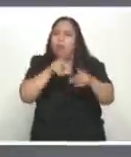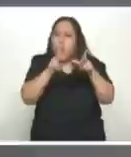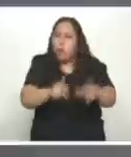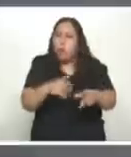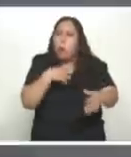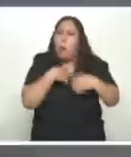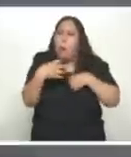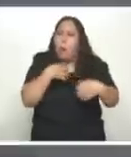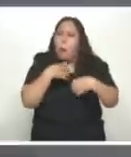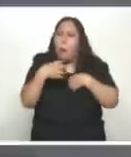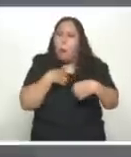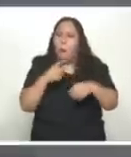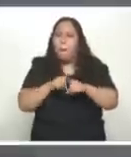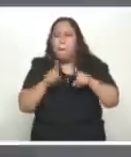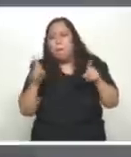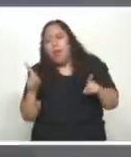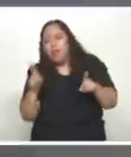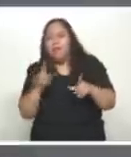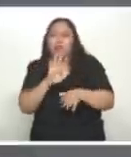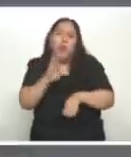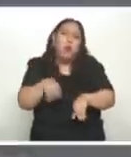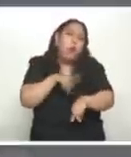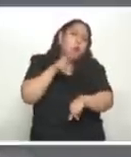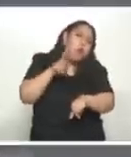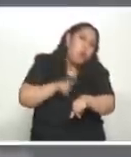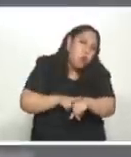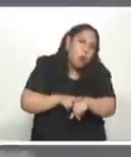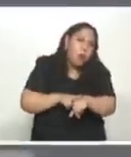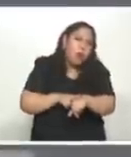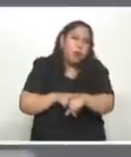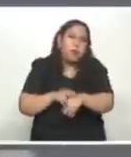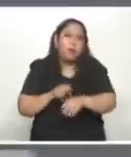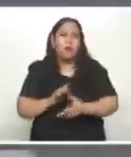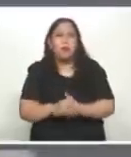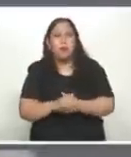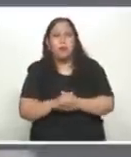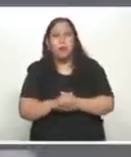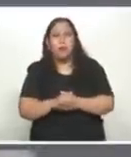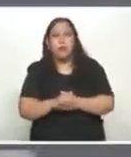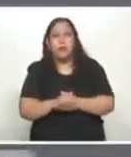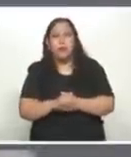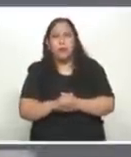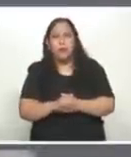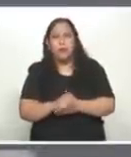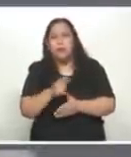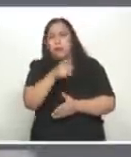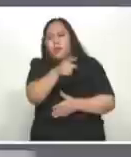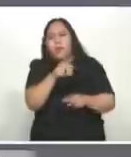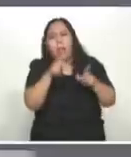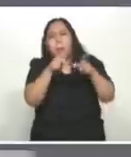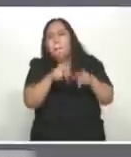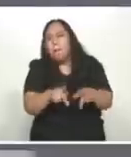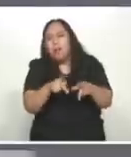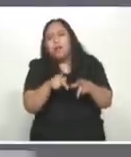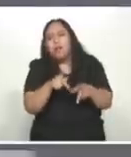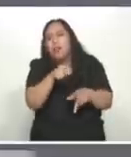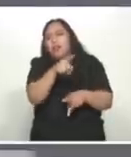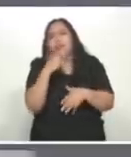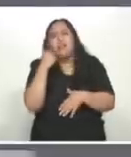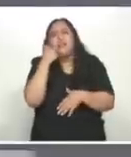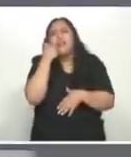del interés personal, puede ser producto de un interés sectario, puede ser un